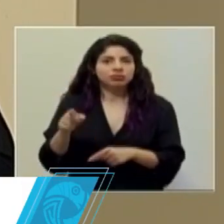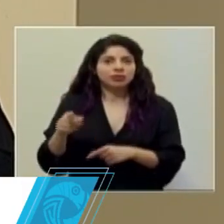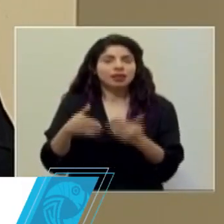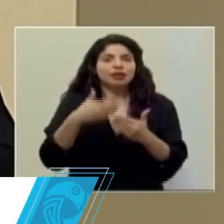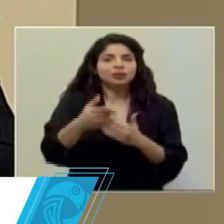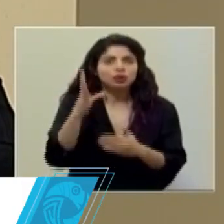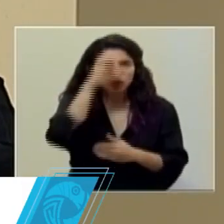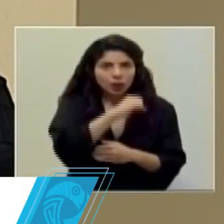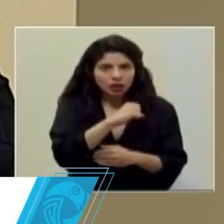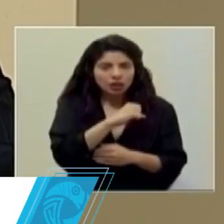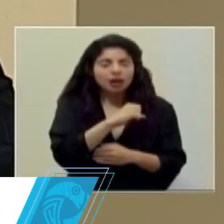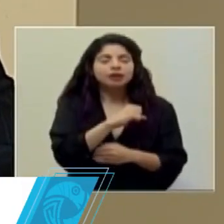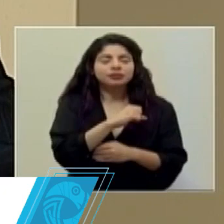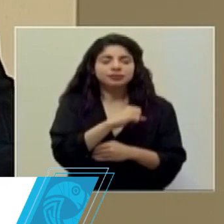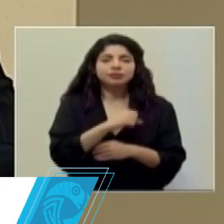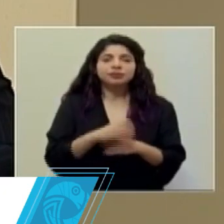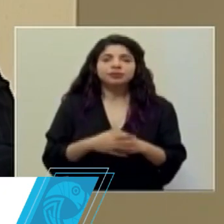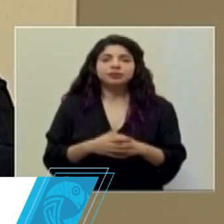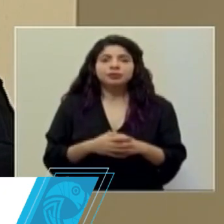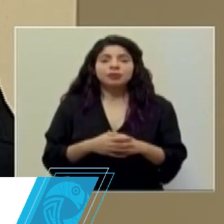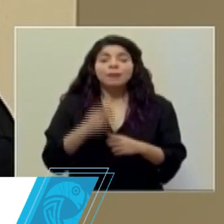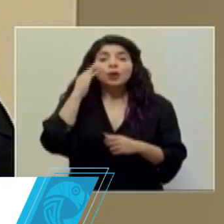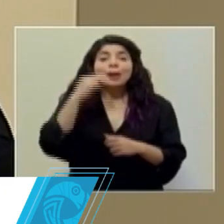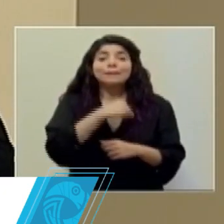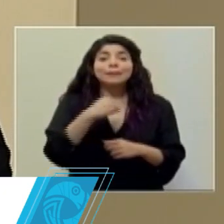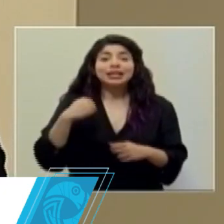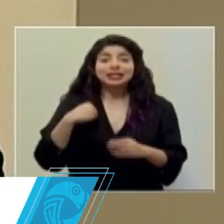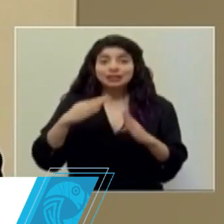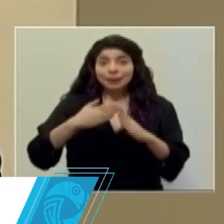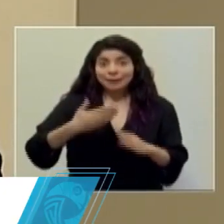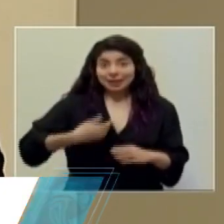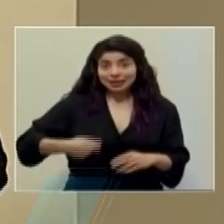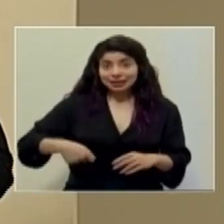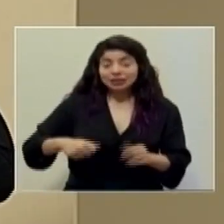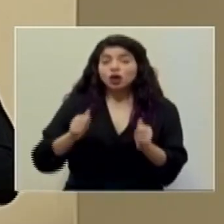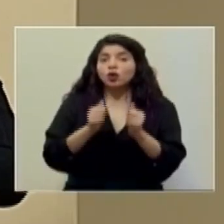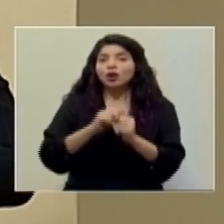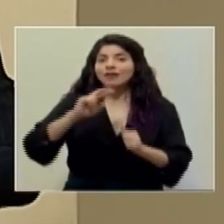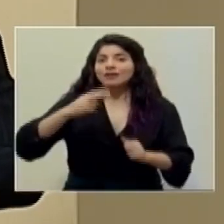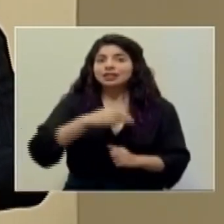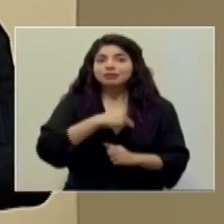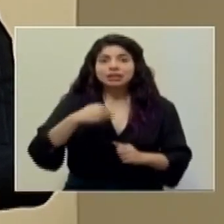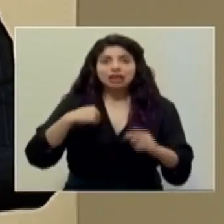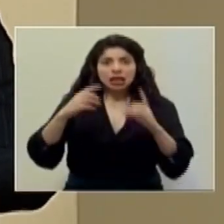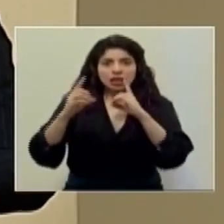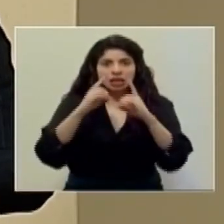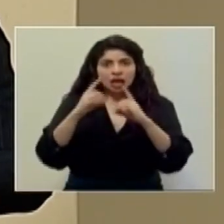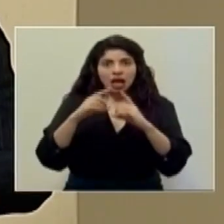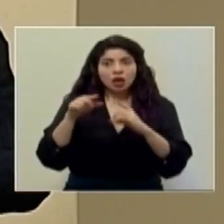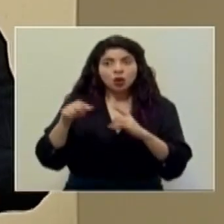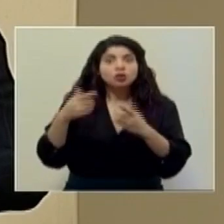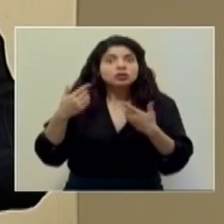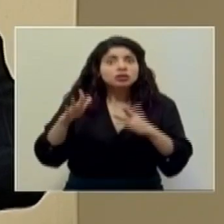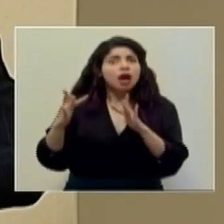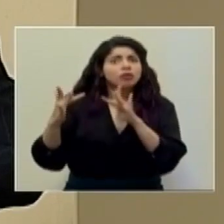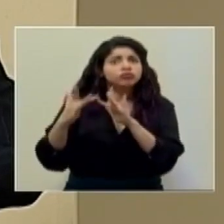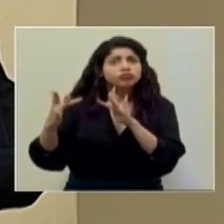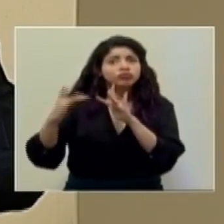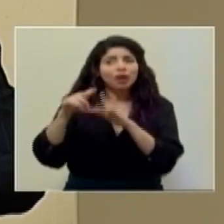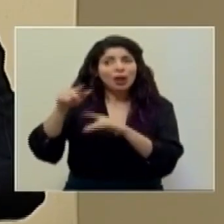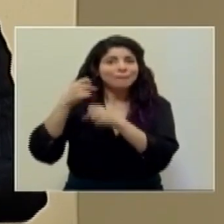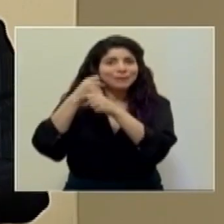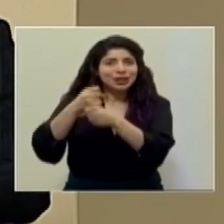ocurrido. Tanto así que el Ministerio de la Presidencia, a través del viceministro de Diálogo, tenía comunicación con